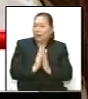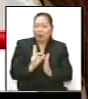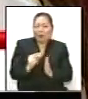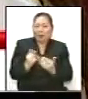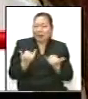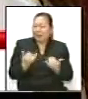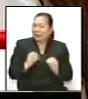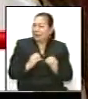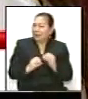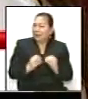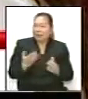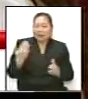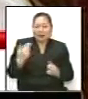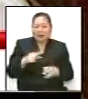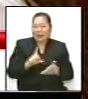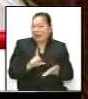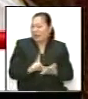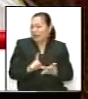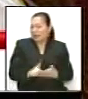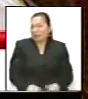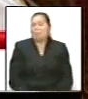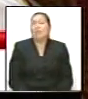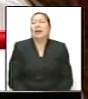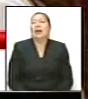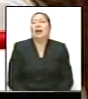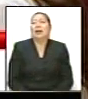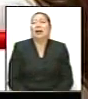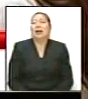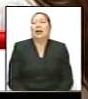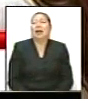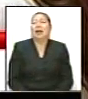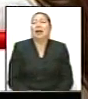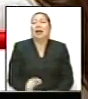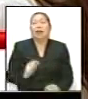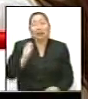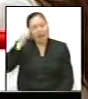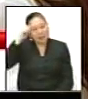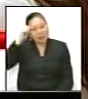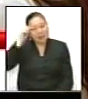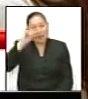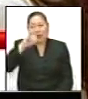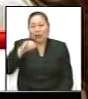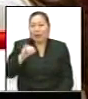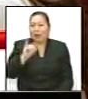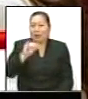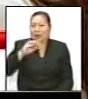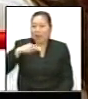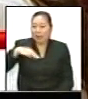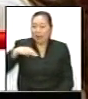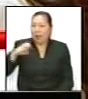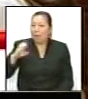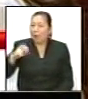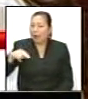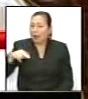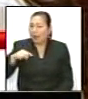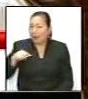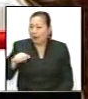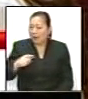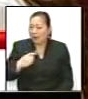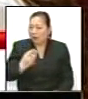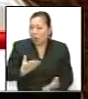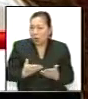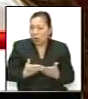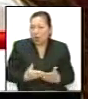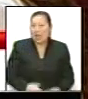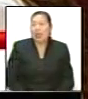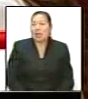a ese equipo que tuvo en la región Lima, sobre todo al ingeniero Jiménez, pues. Yo recuerdo cuando se le encargó la construcción del colegio